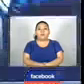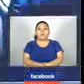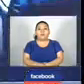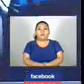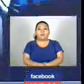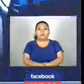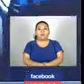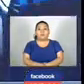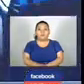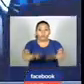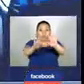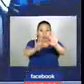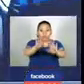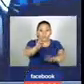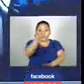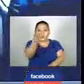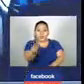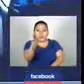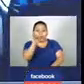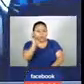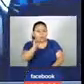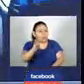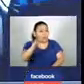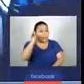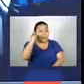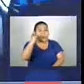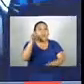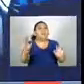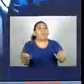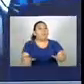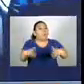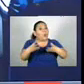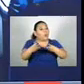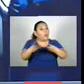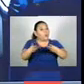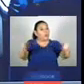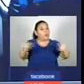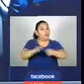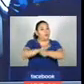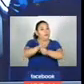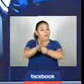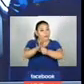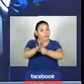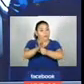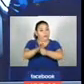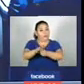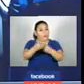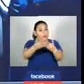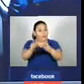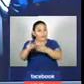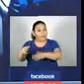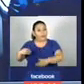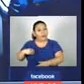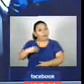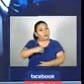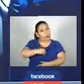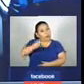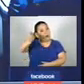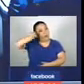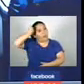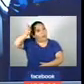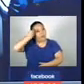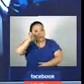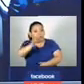Y los próximos 90 días serán clave para reducir los contagios de COVID-19 en el país. Varios infectólogos han reaccionado ante